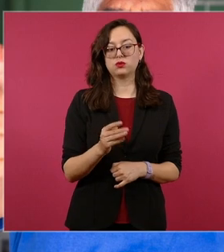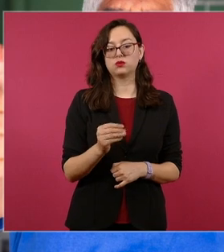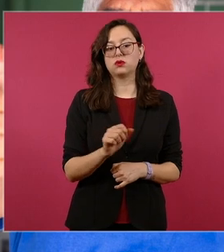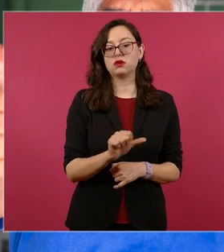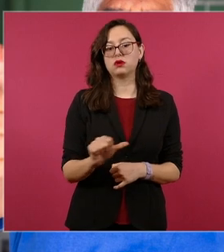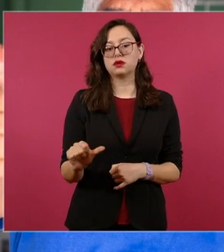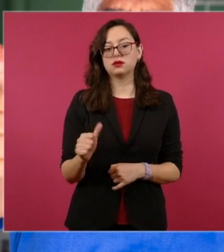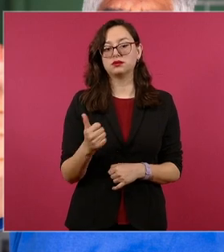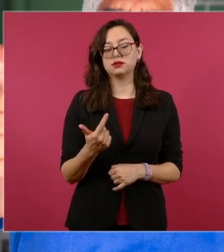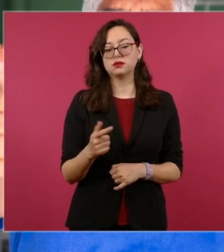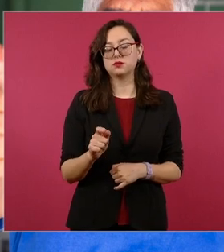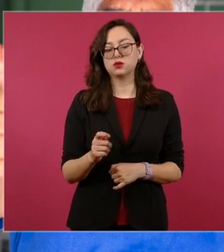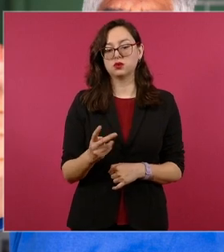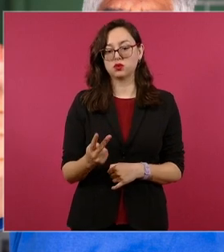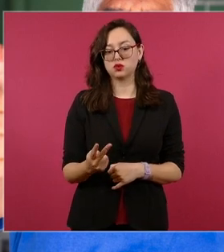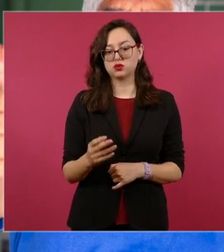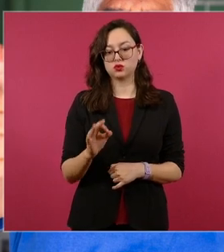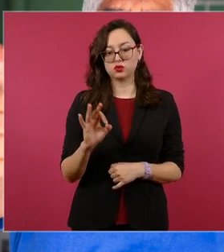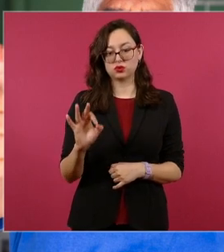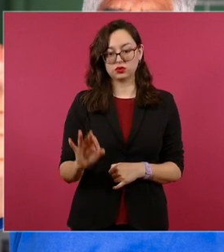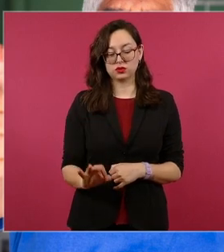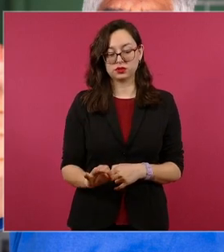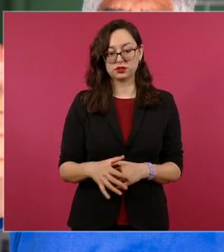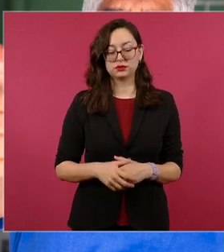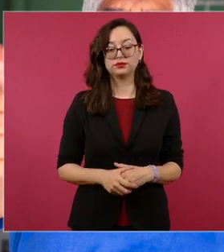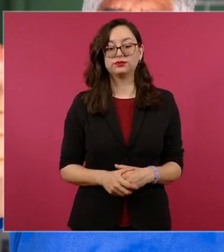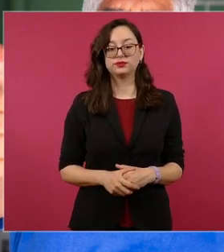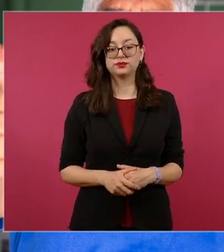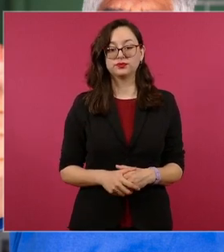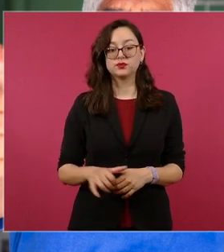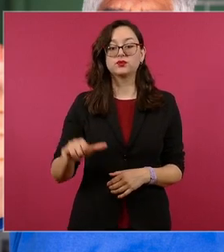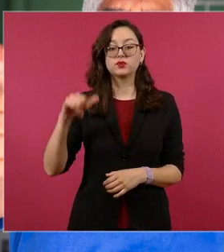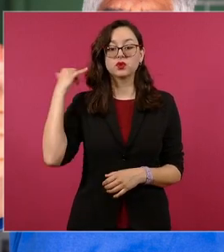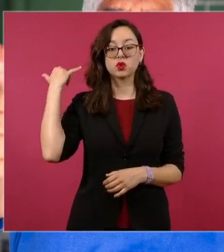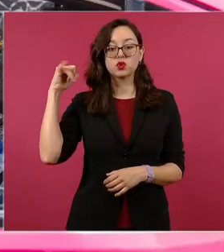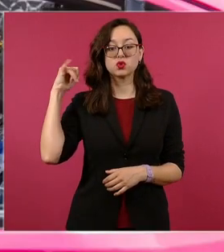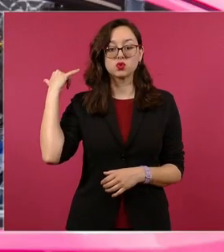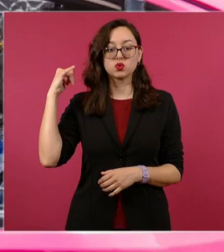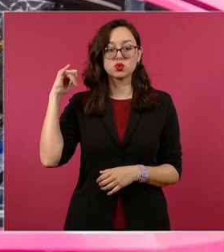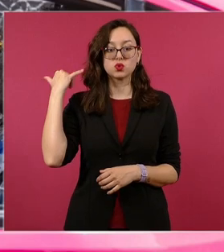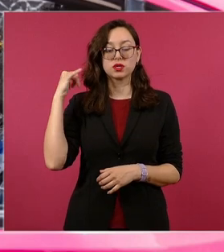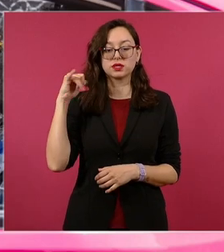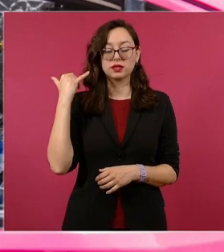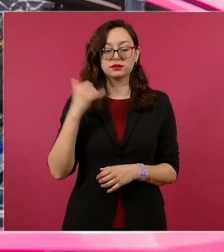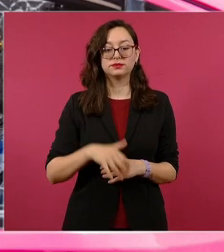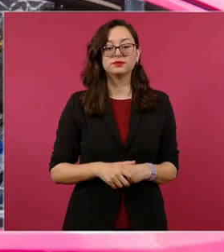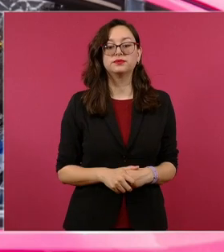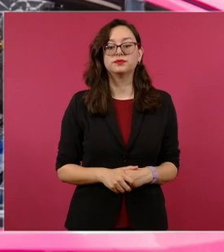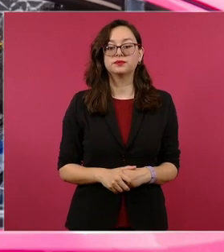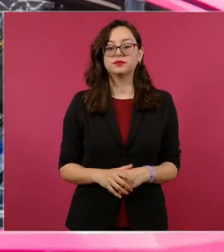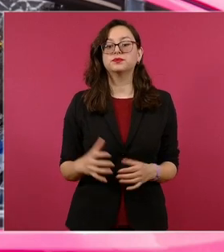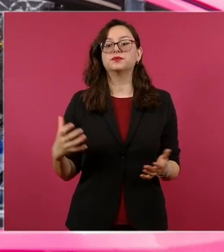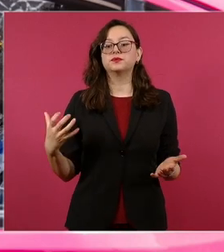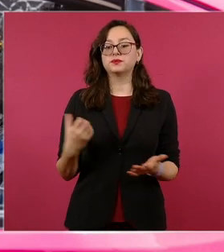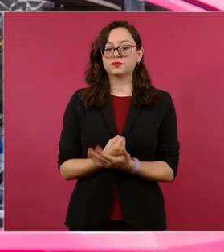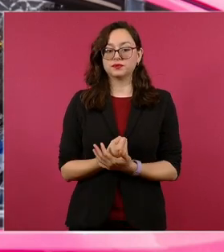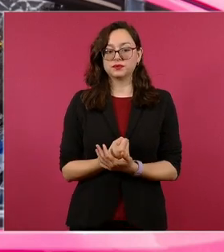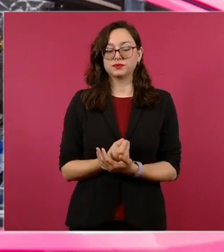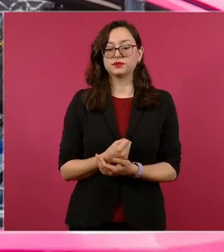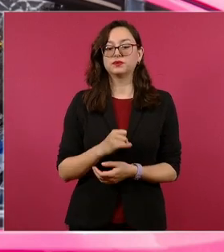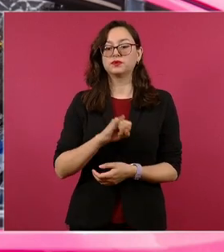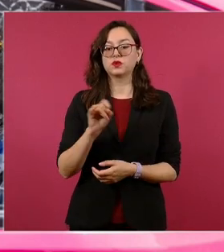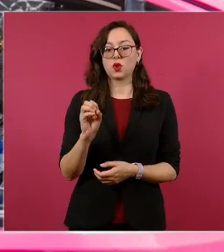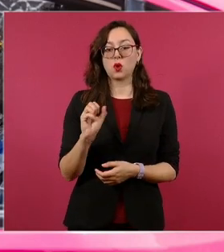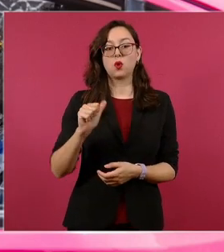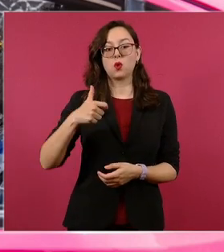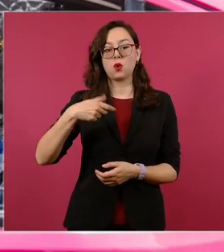a 7.2%. En el caso del estado de Yucatán, el triunfo para Joaquín Díaz, el